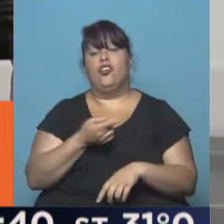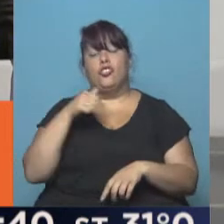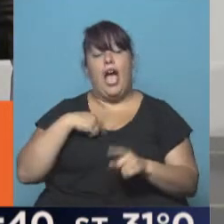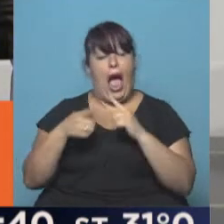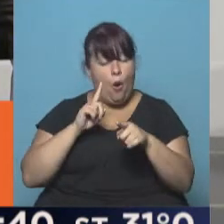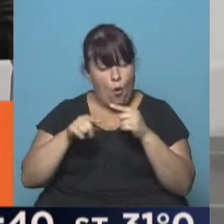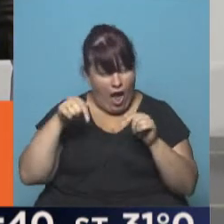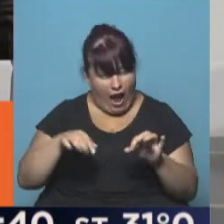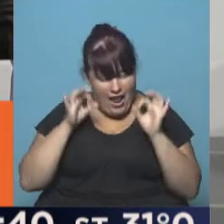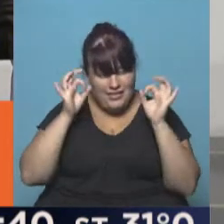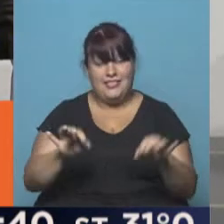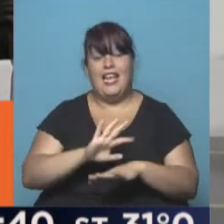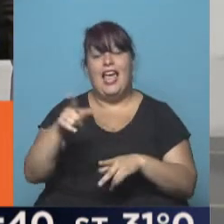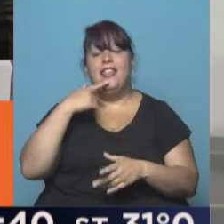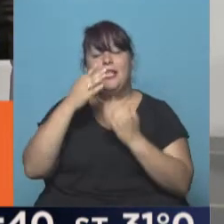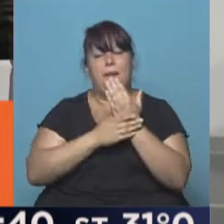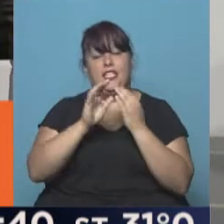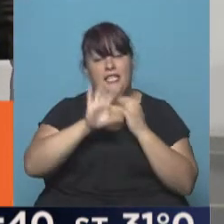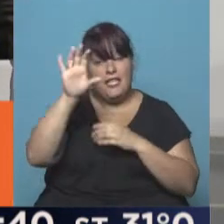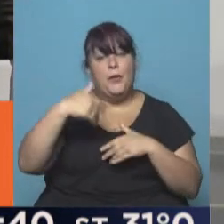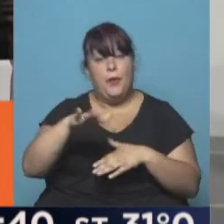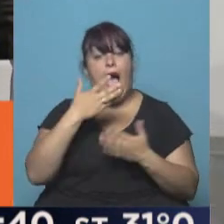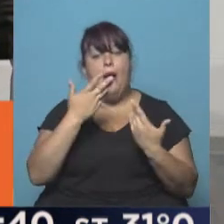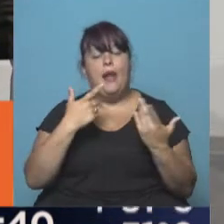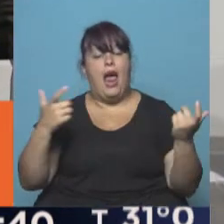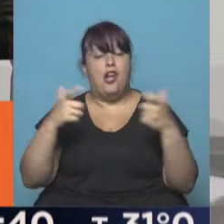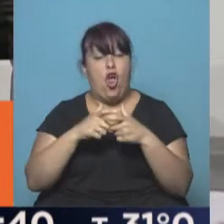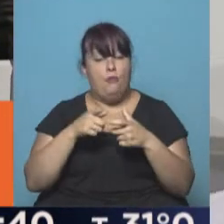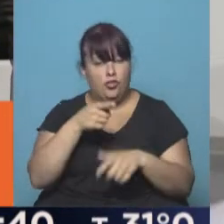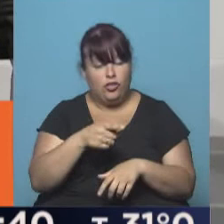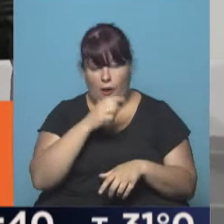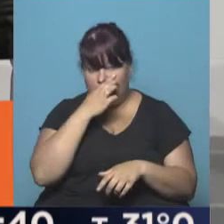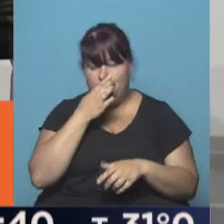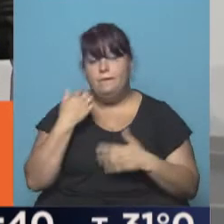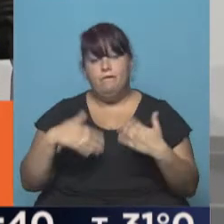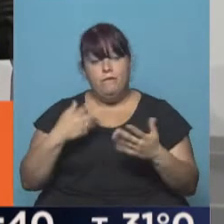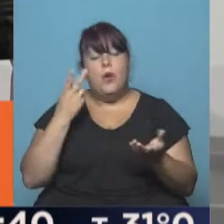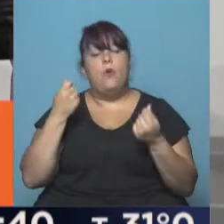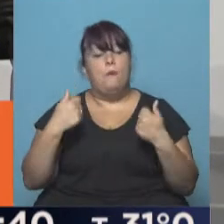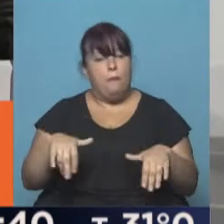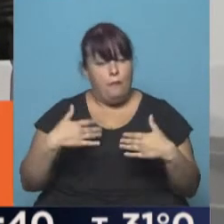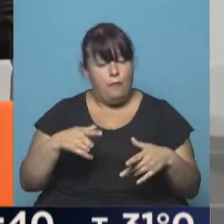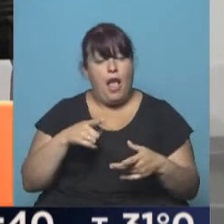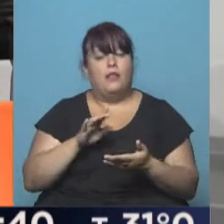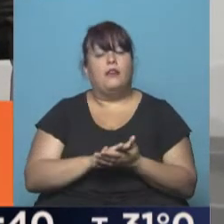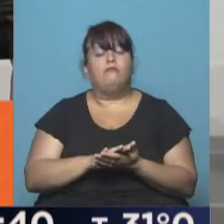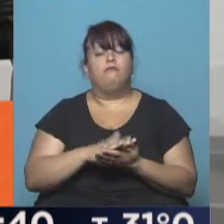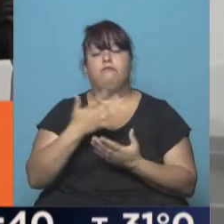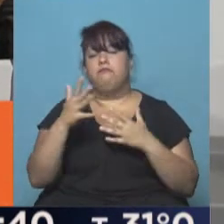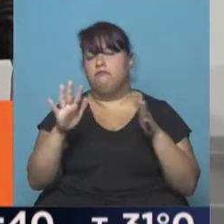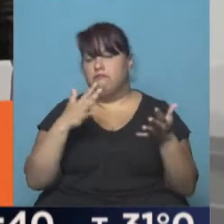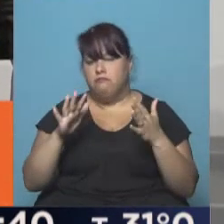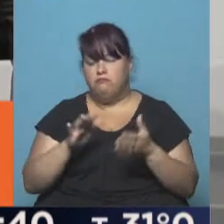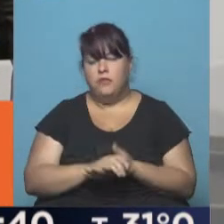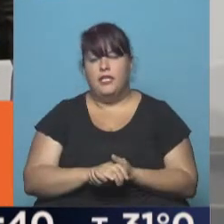estamos llegando, y como dijo el ministro del Interior, se va a tratar en comisión, tiene un impacto fiscal de